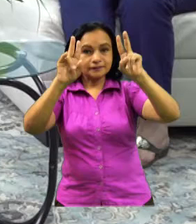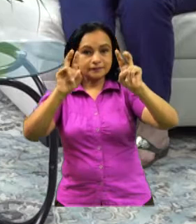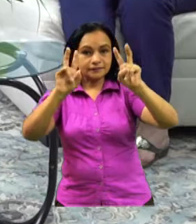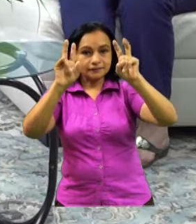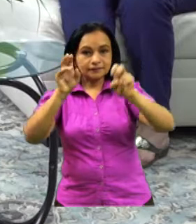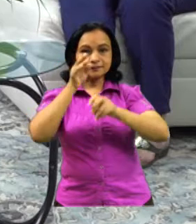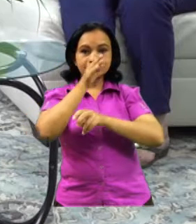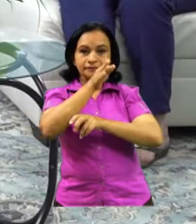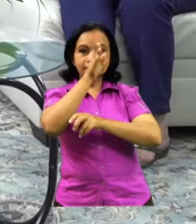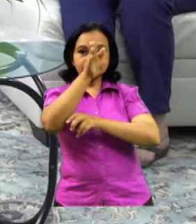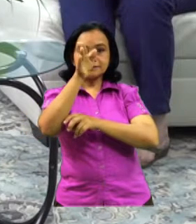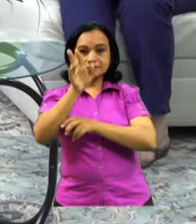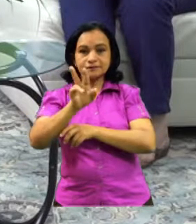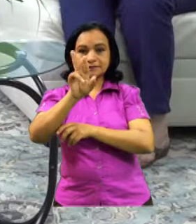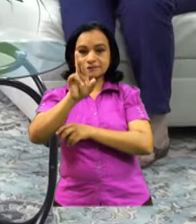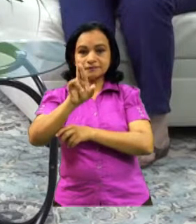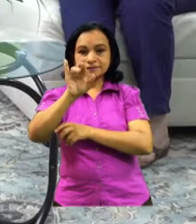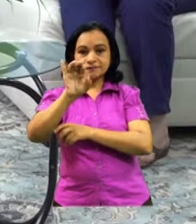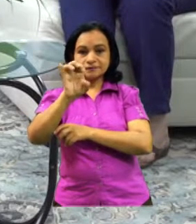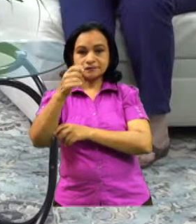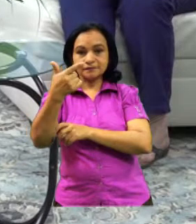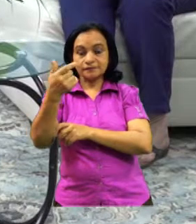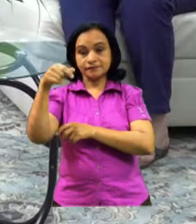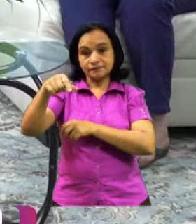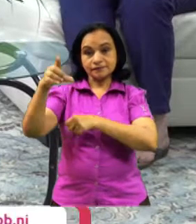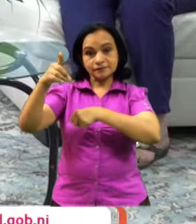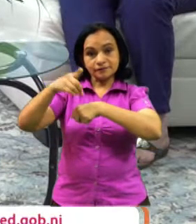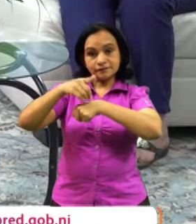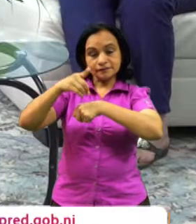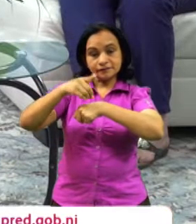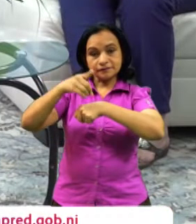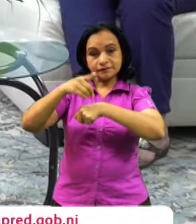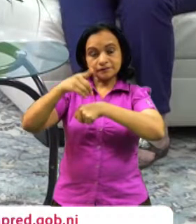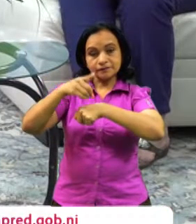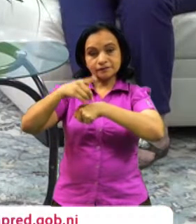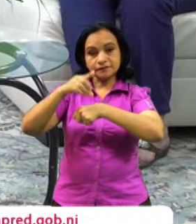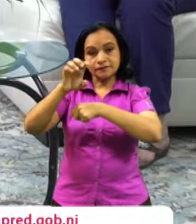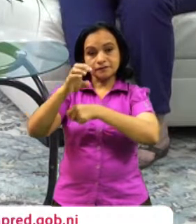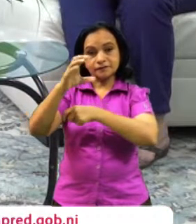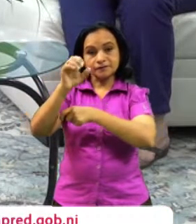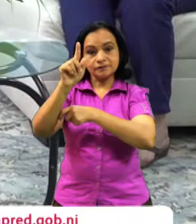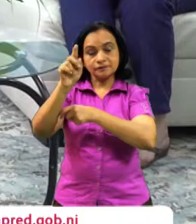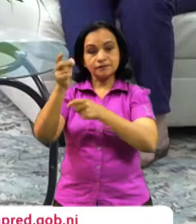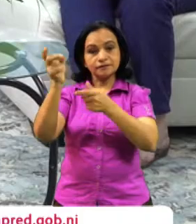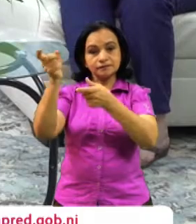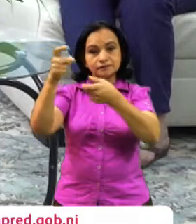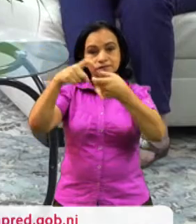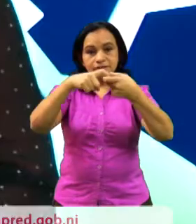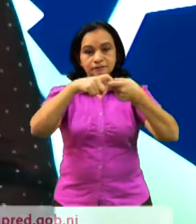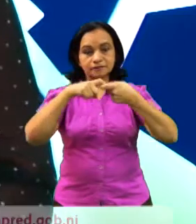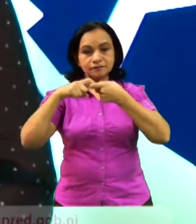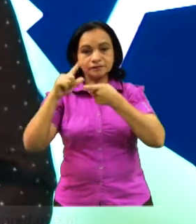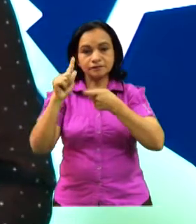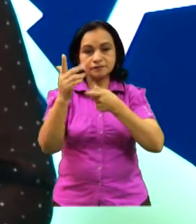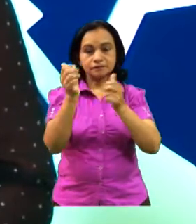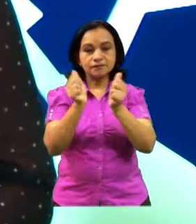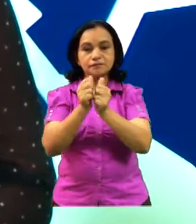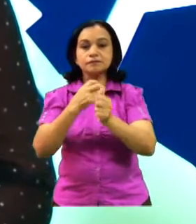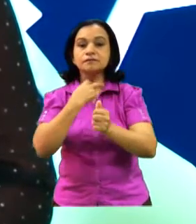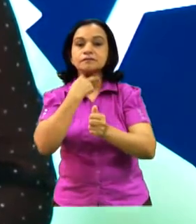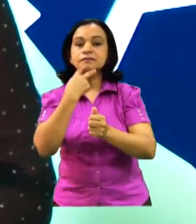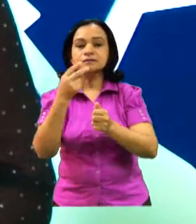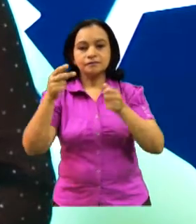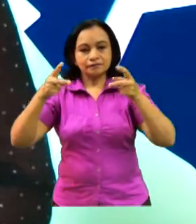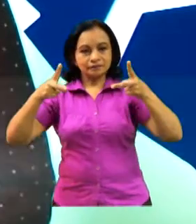gestión integral del riesgo. Hoy nos acompañan el doctor Joaquín Escoto, coordinador nacional del programa Todos con Voz, y la